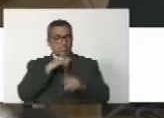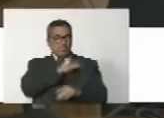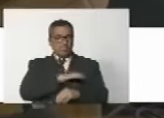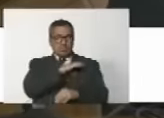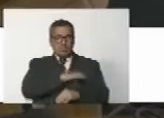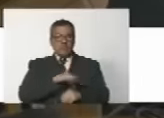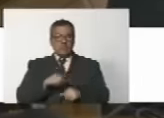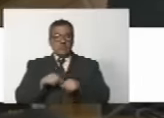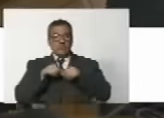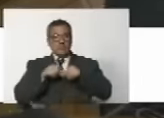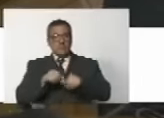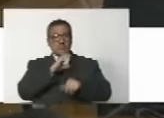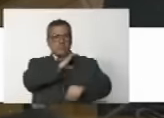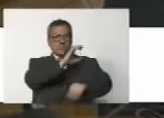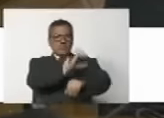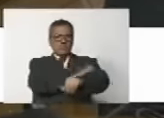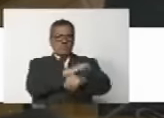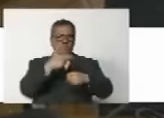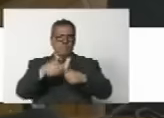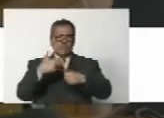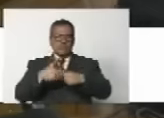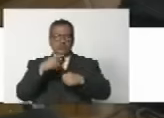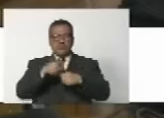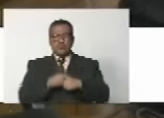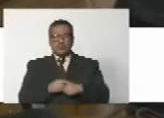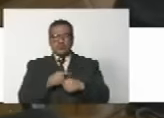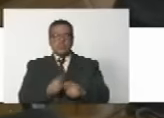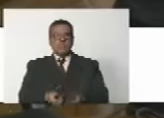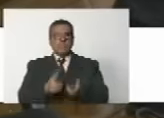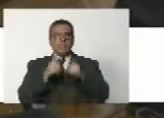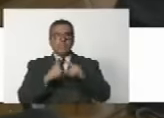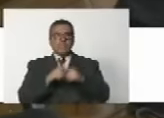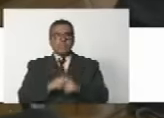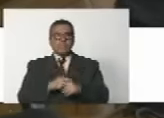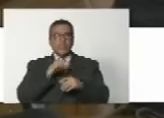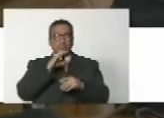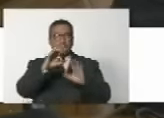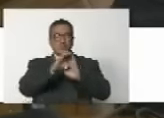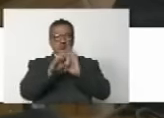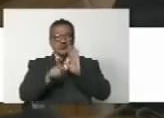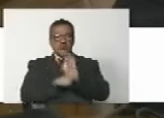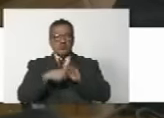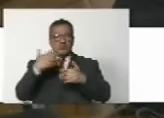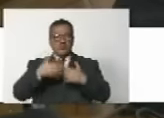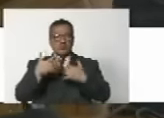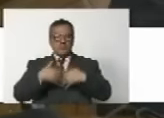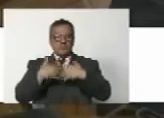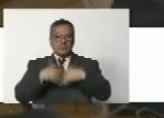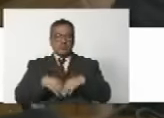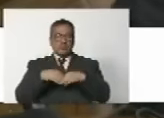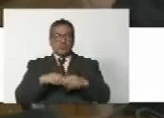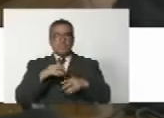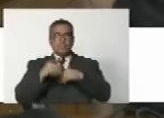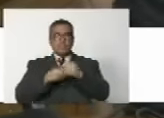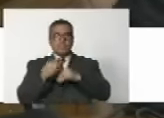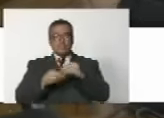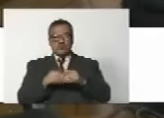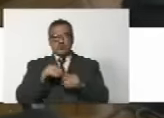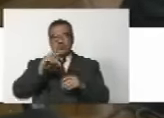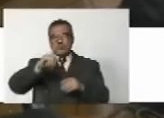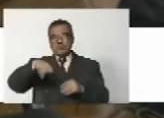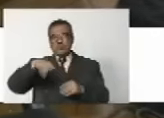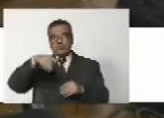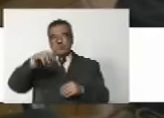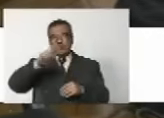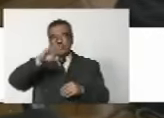Comisión Permanente de Energía y Petróleo, mediante el cual se autoriza la constitución de la empresa mixta, que se denominará